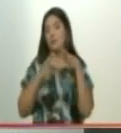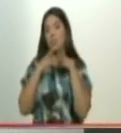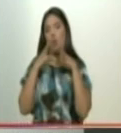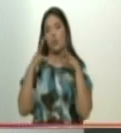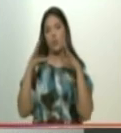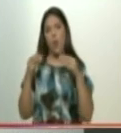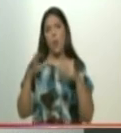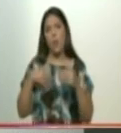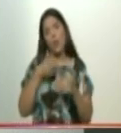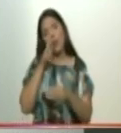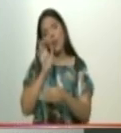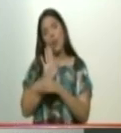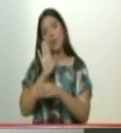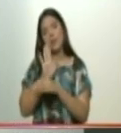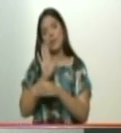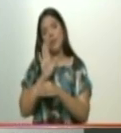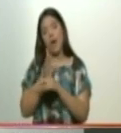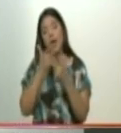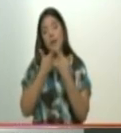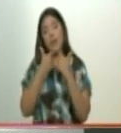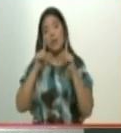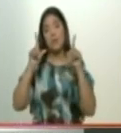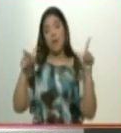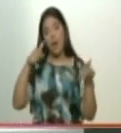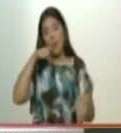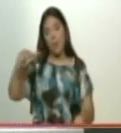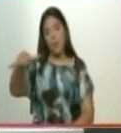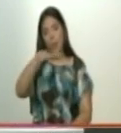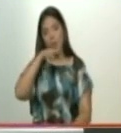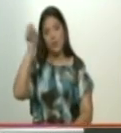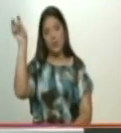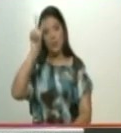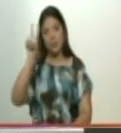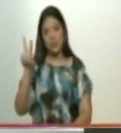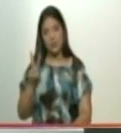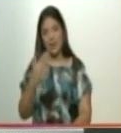para proteger, para liberar al pueblo venezolano. Muchas gracias.